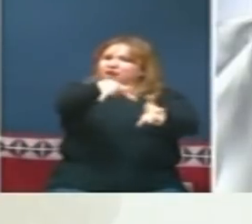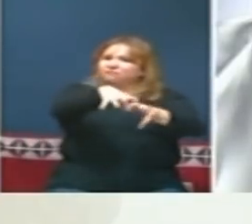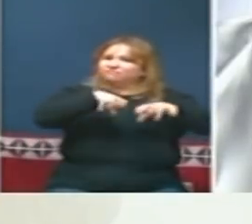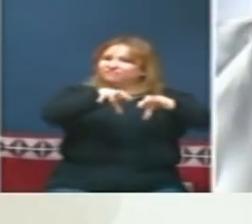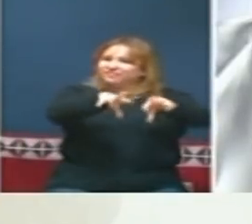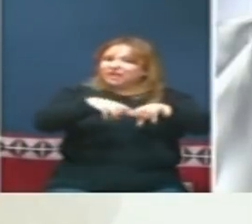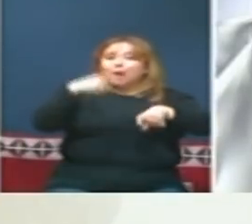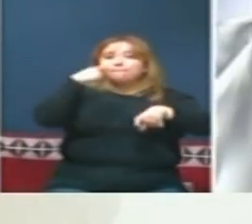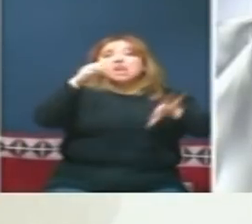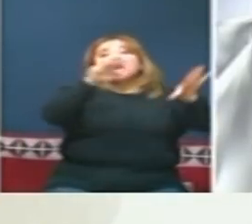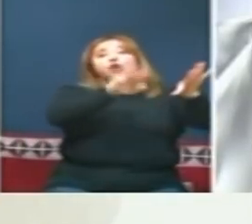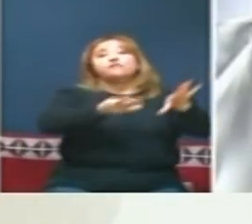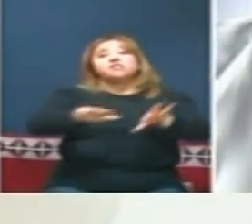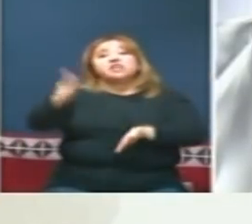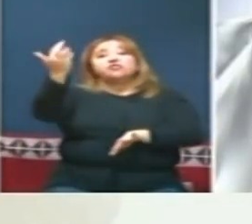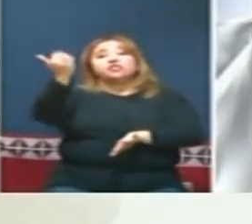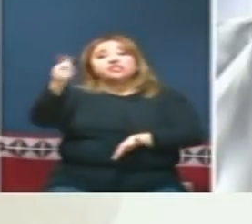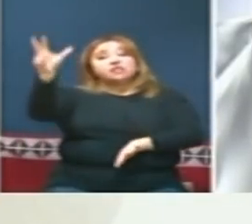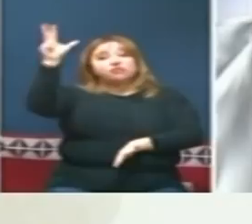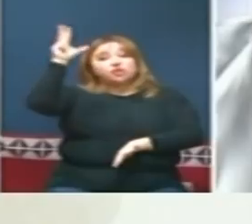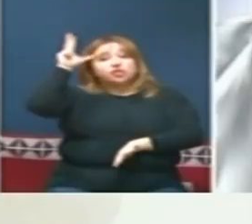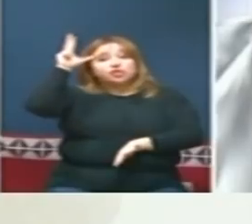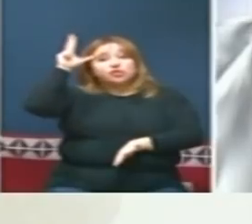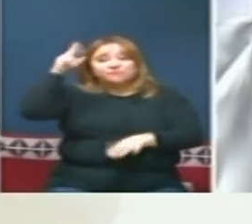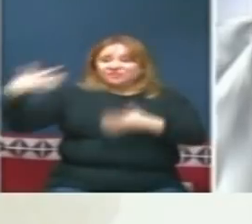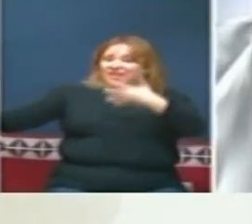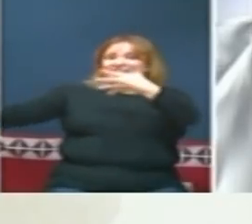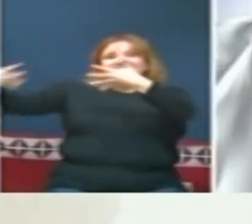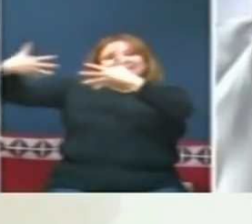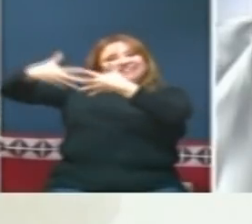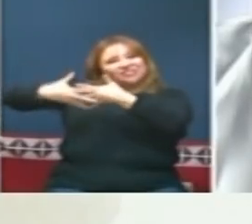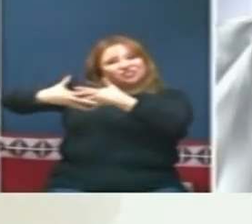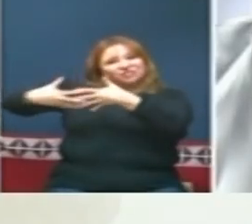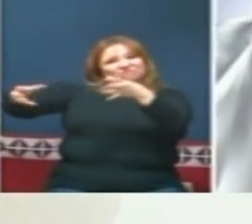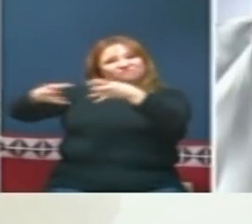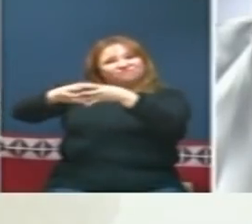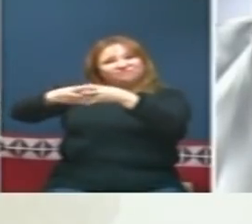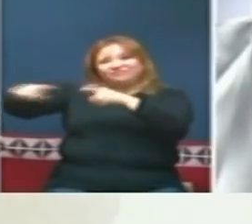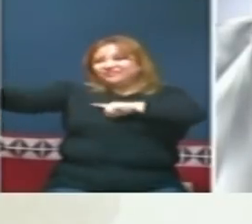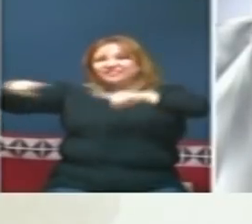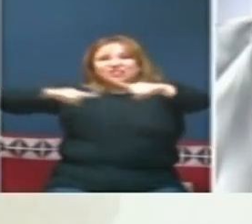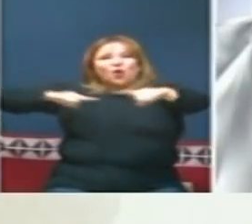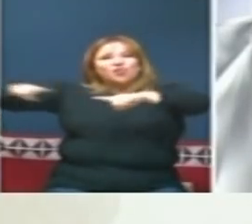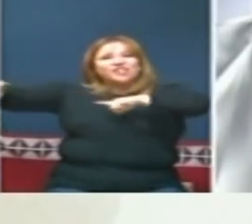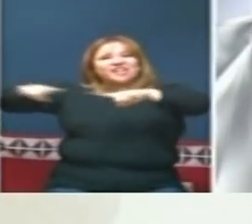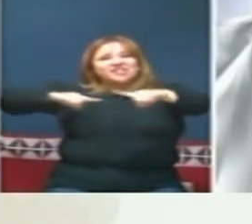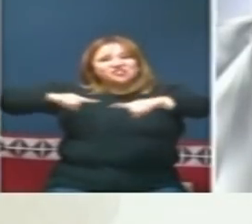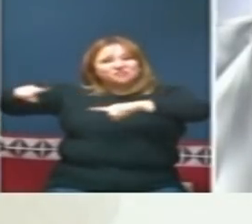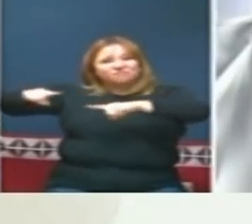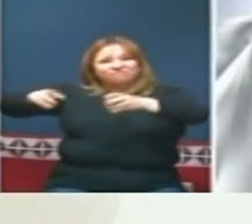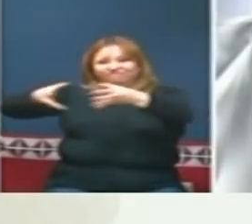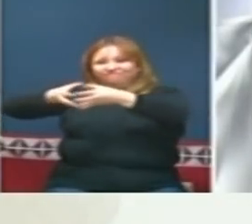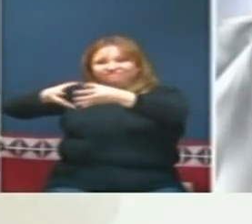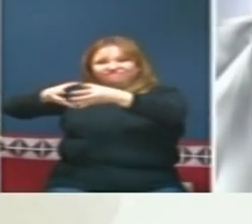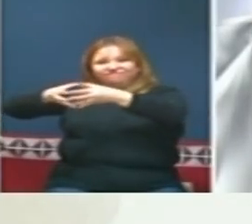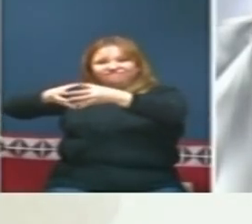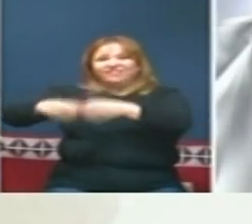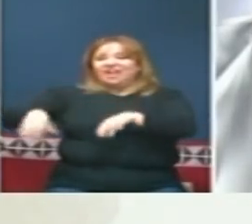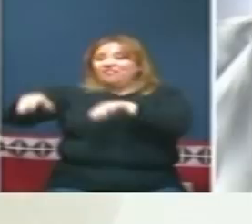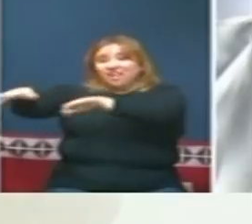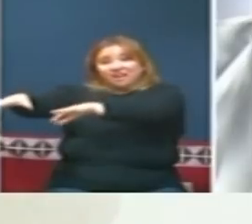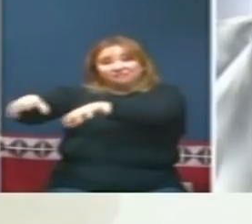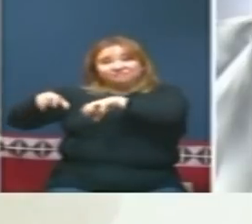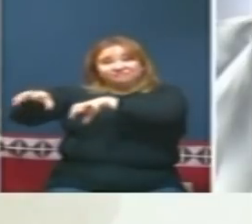en 1968 entró a formar parte de la coordinación regional del Movimiento Rural de la